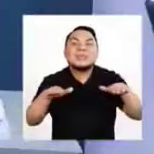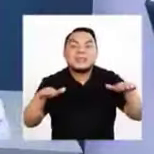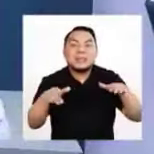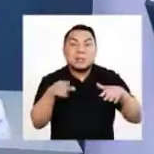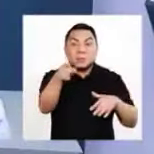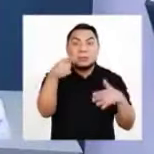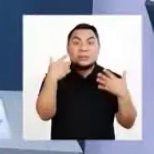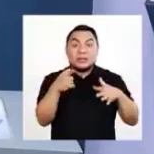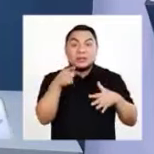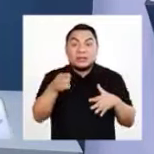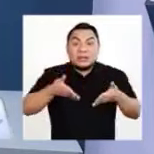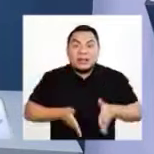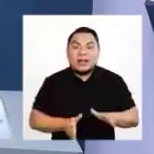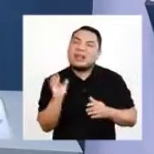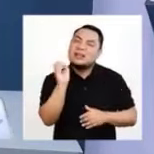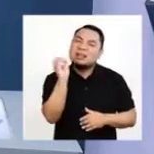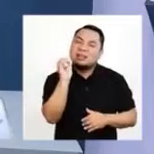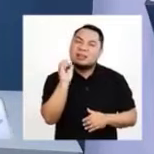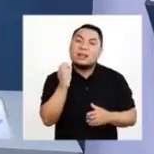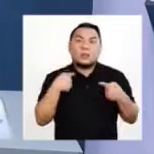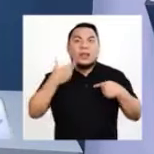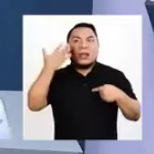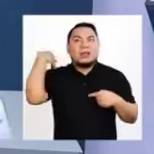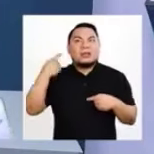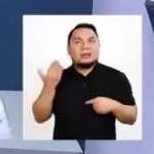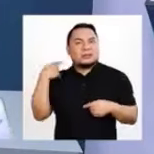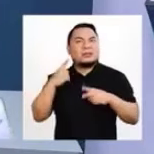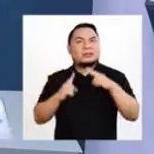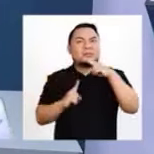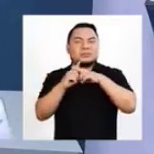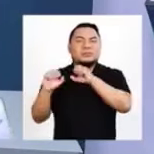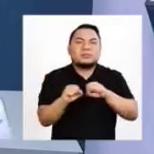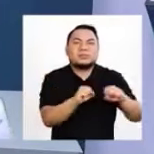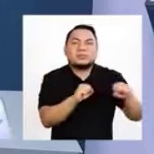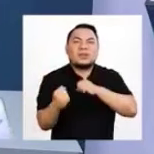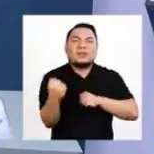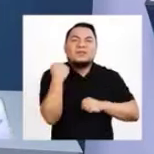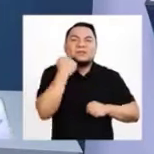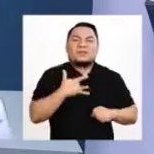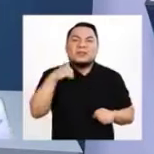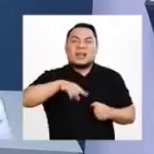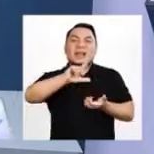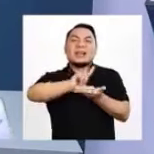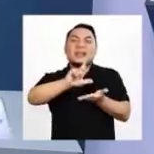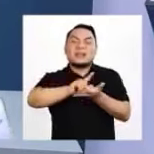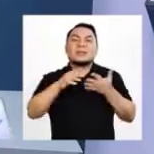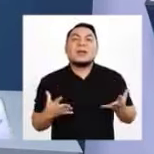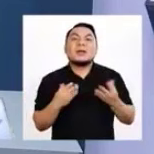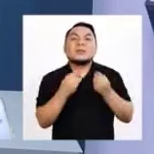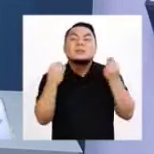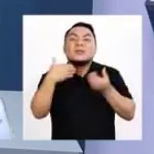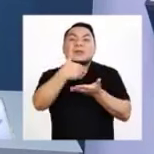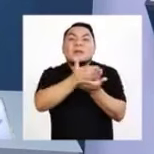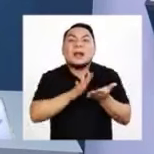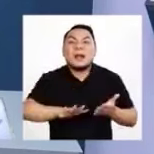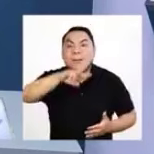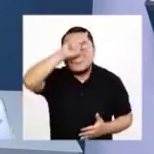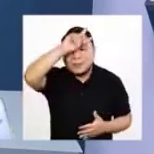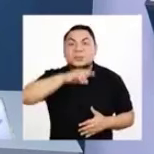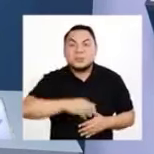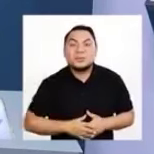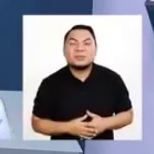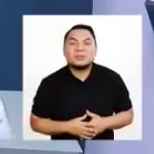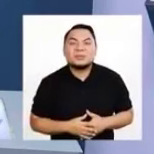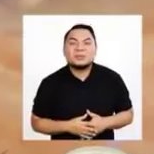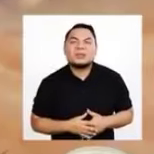Chicas, chicos, ustedes todavía no nacían, pero fue un sismo que se sintió muy fuerte en Lima y en muchas